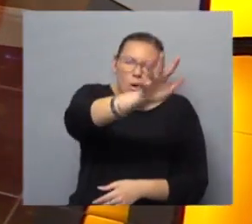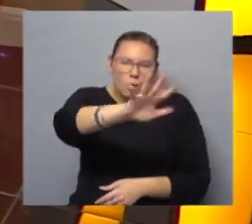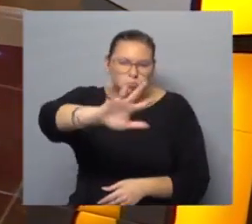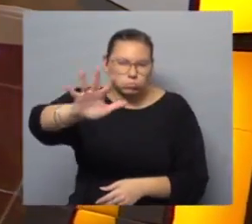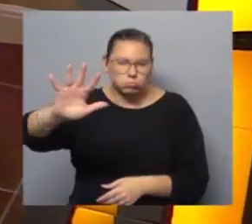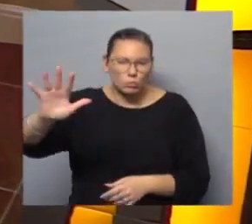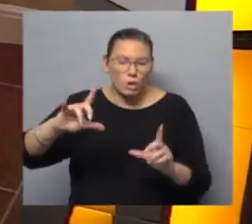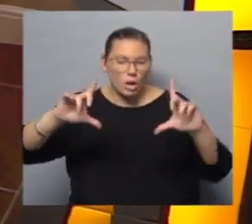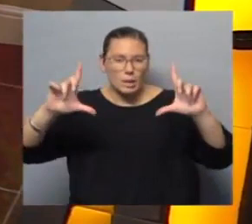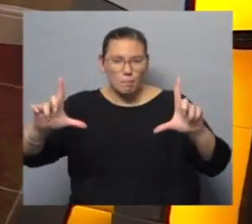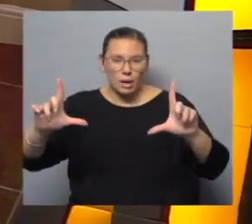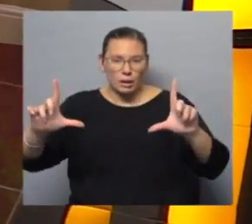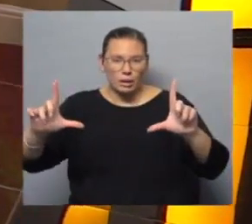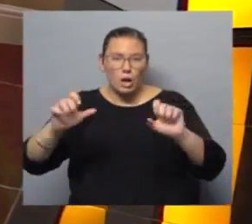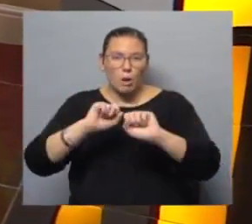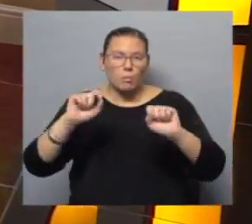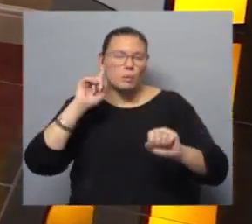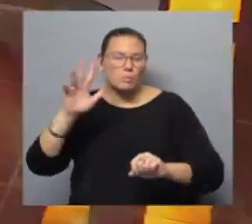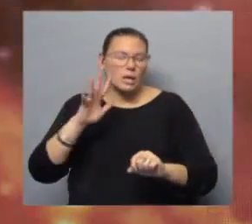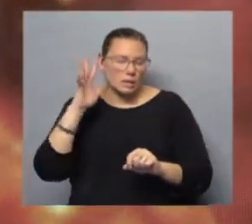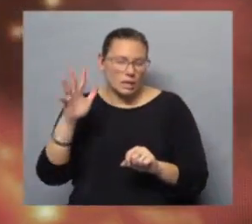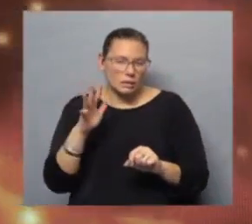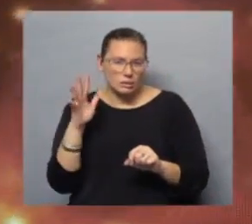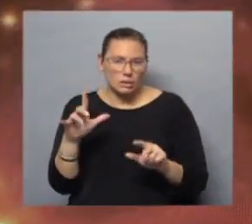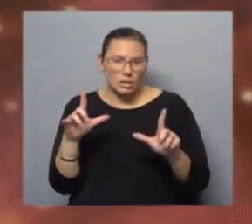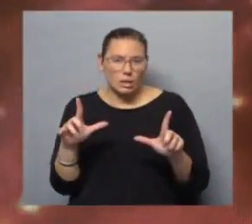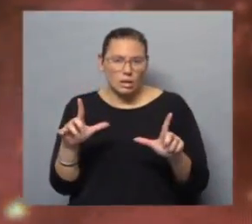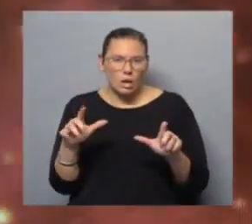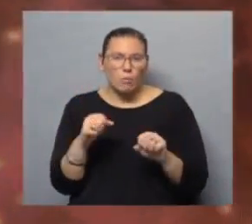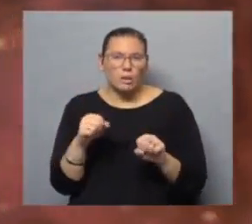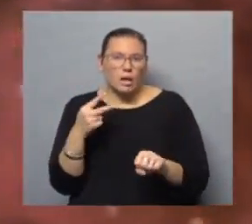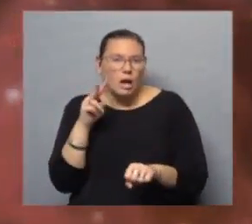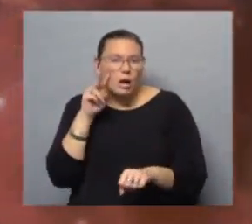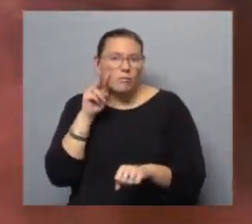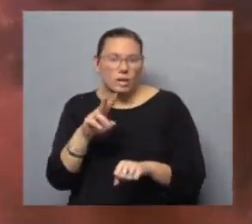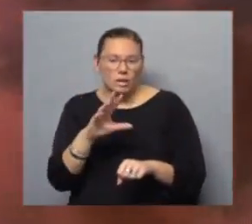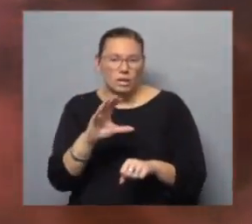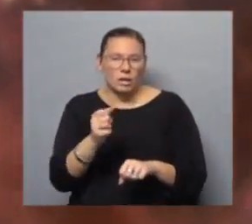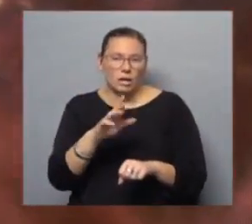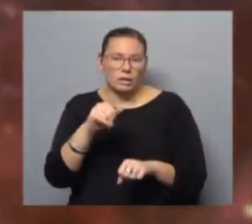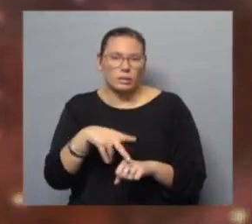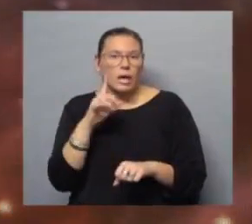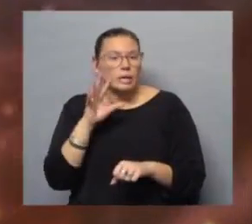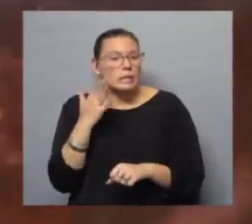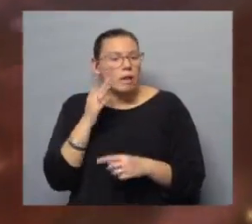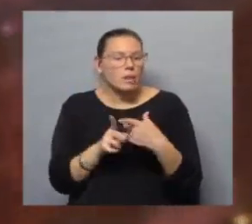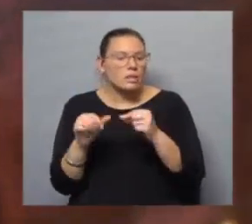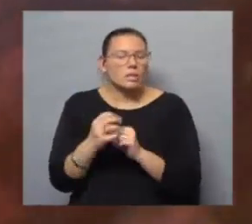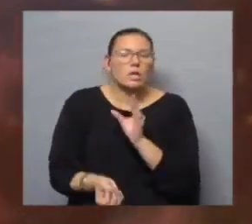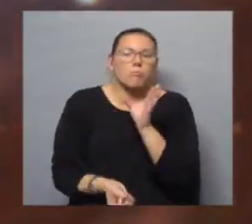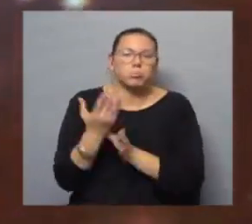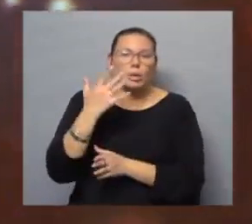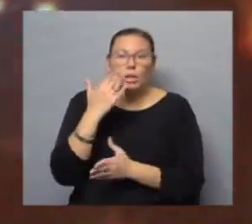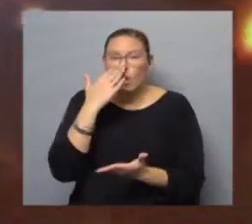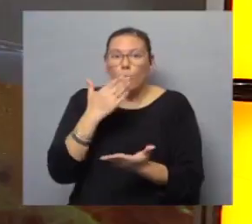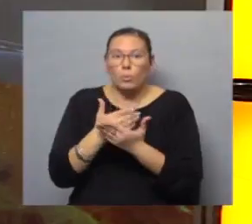por cada imagen, uno puede imaginarse que pide para observar esa nebulosa Carina porque quiere estudiar formación estelar, y de Chapa